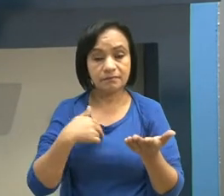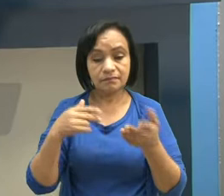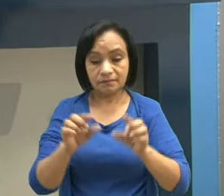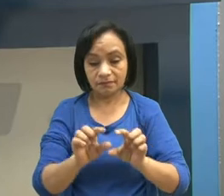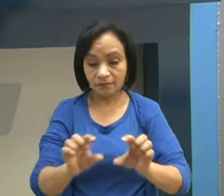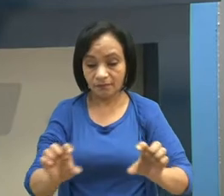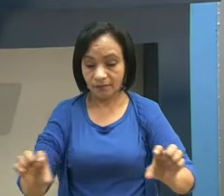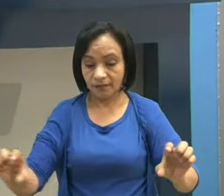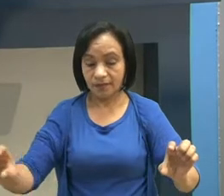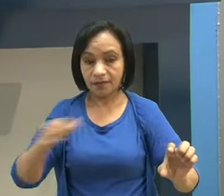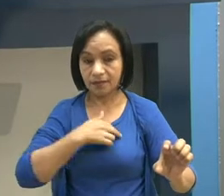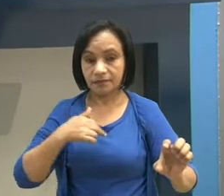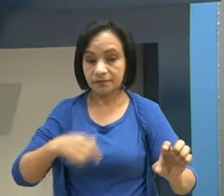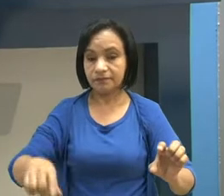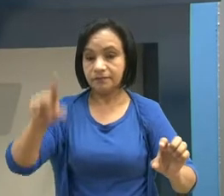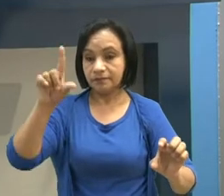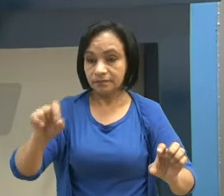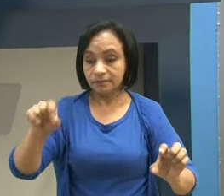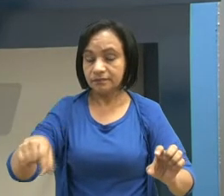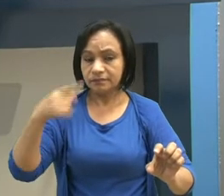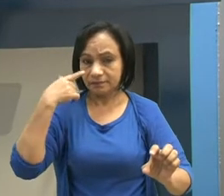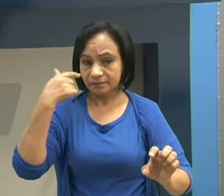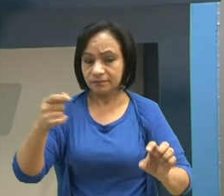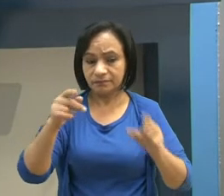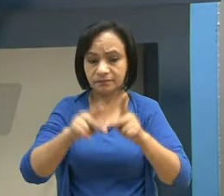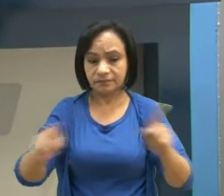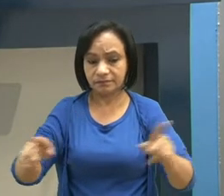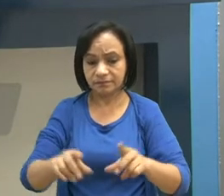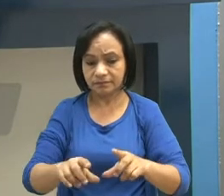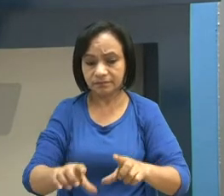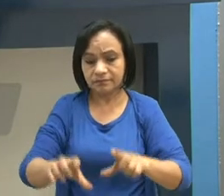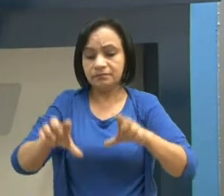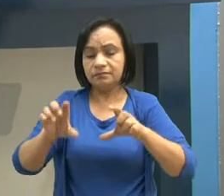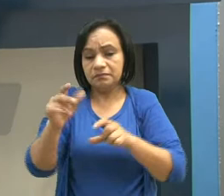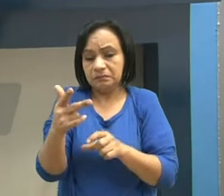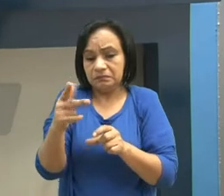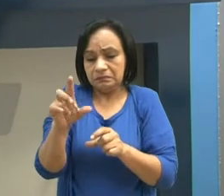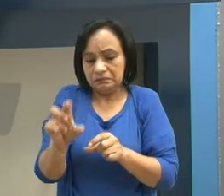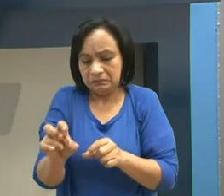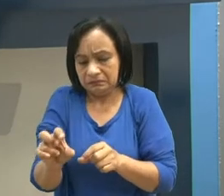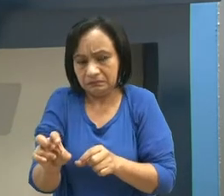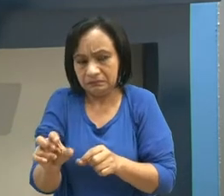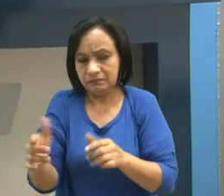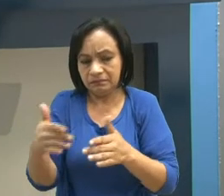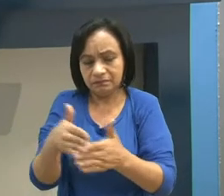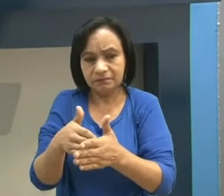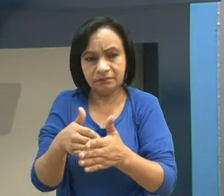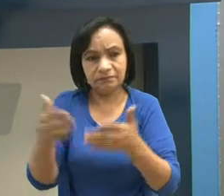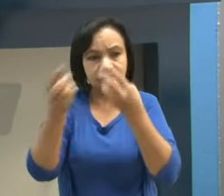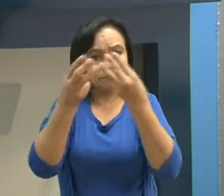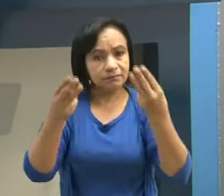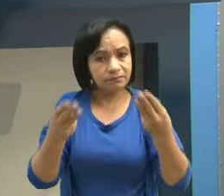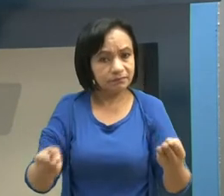tubo está establecido que va a ser de 10 pulgadas, porque conocen los planos, no van a permitir que pongan un tubo de 8 pulgadas, que no se compacte bien el